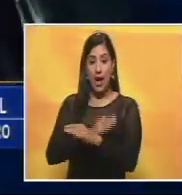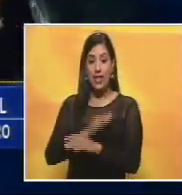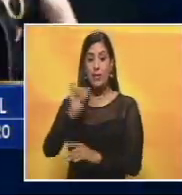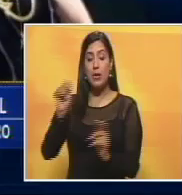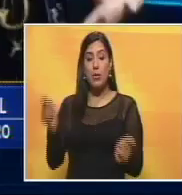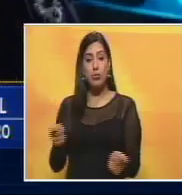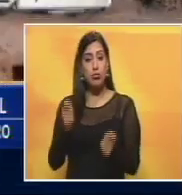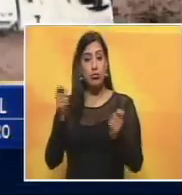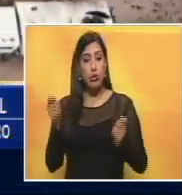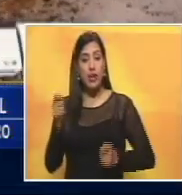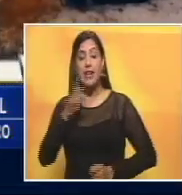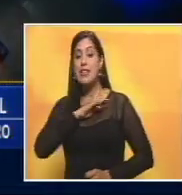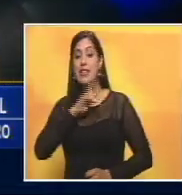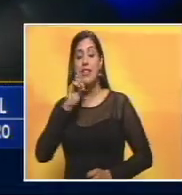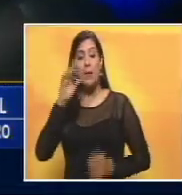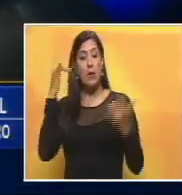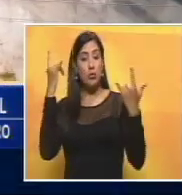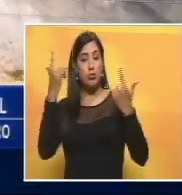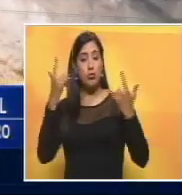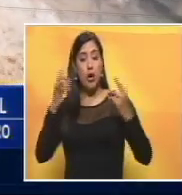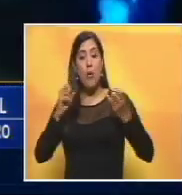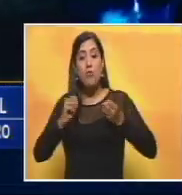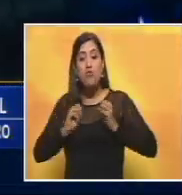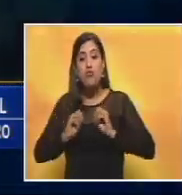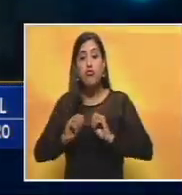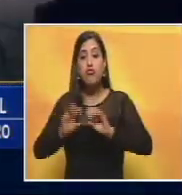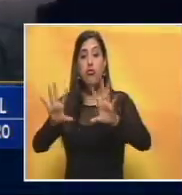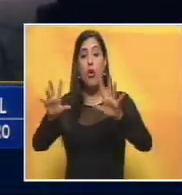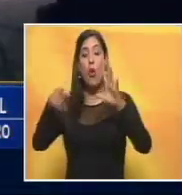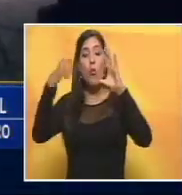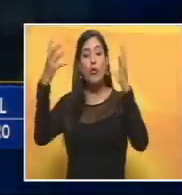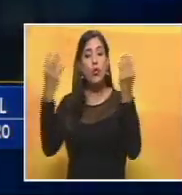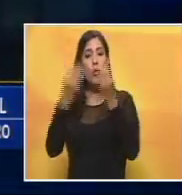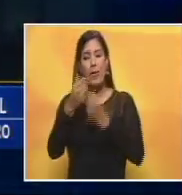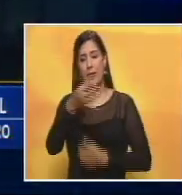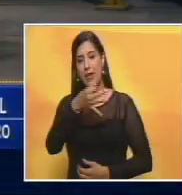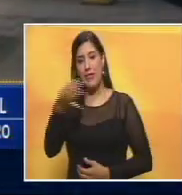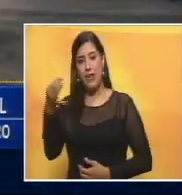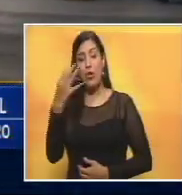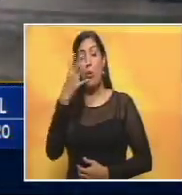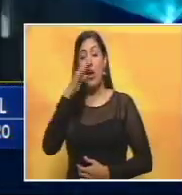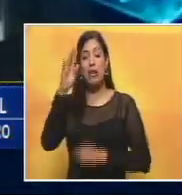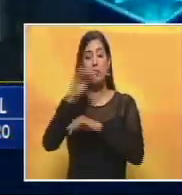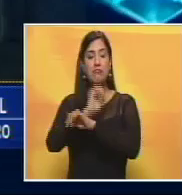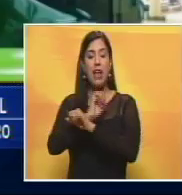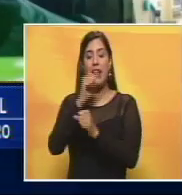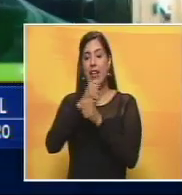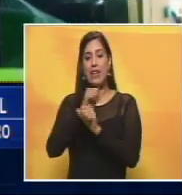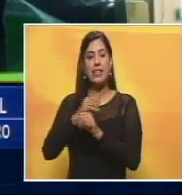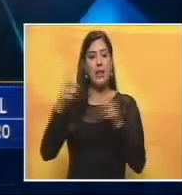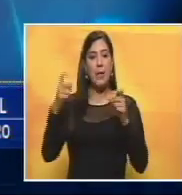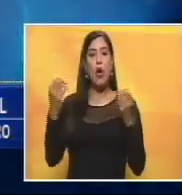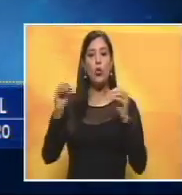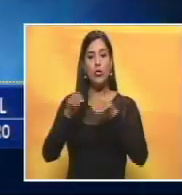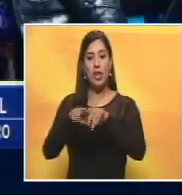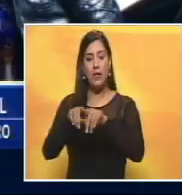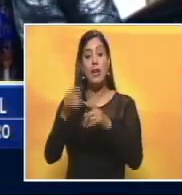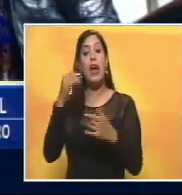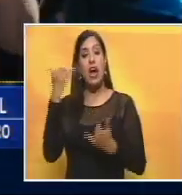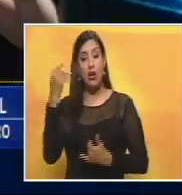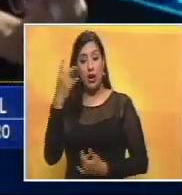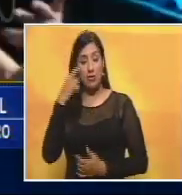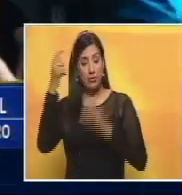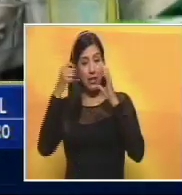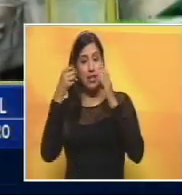el promocional con el que los reggaetoneros reaparecen en la escena musical como agrupación luego de 4 años de estar separados. El audiovisual